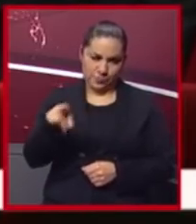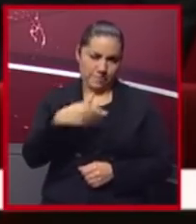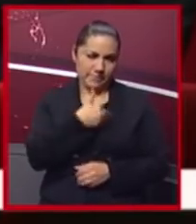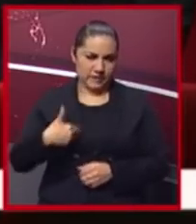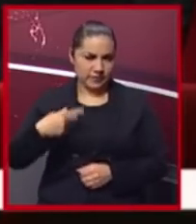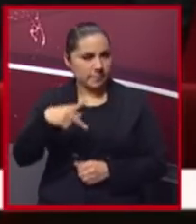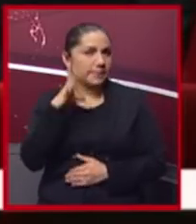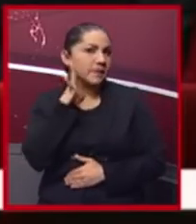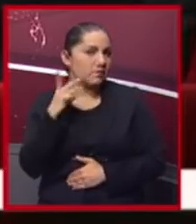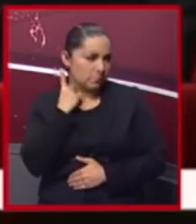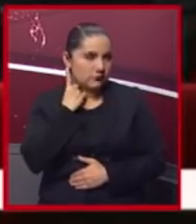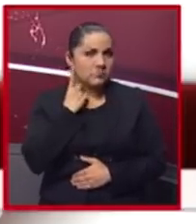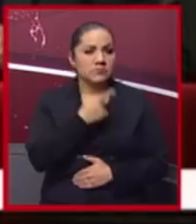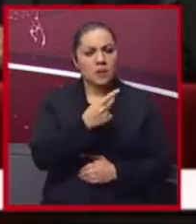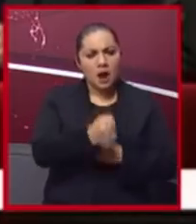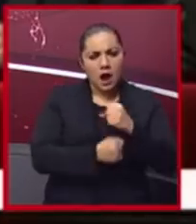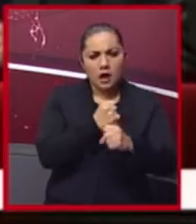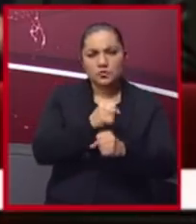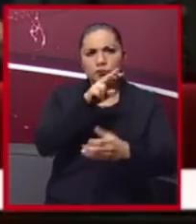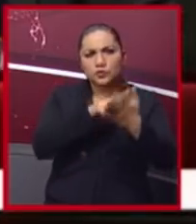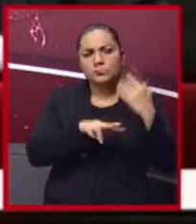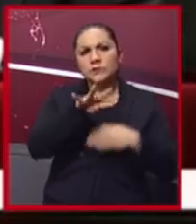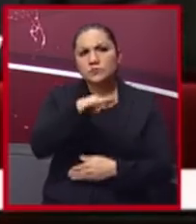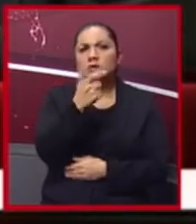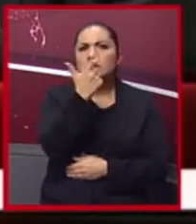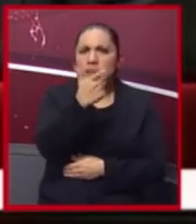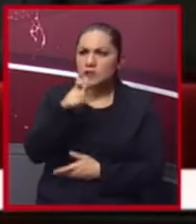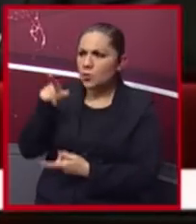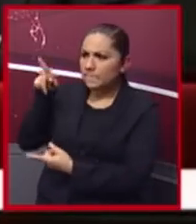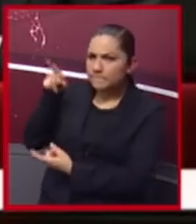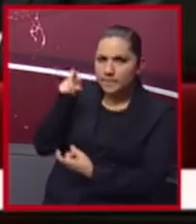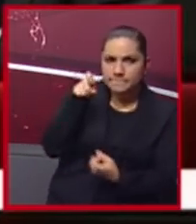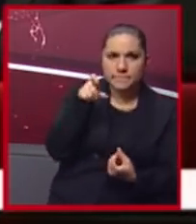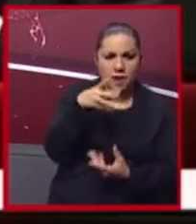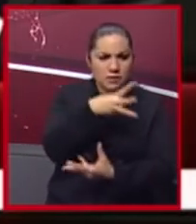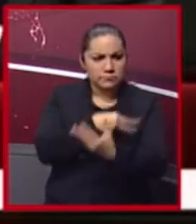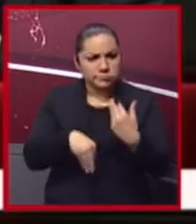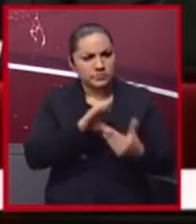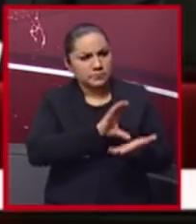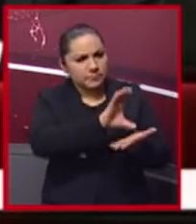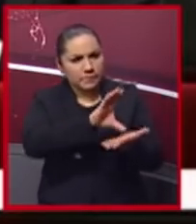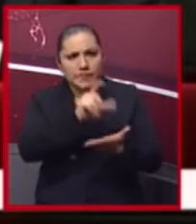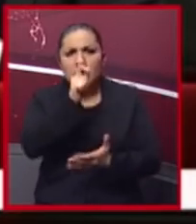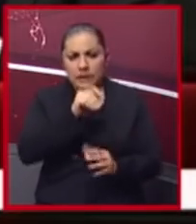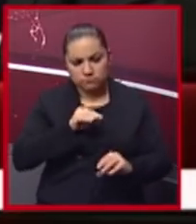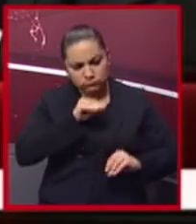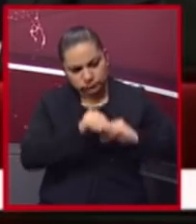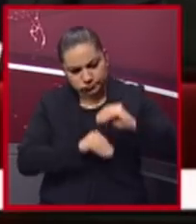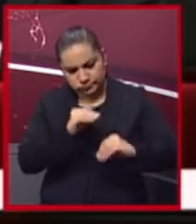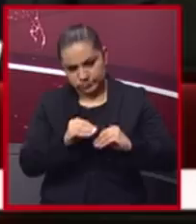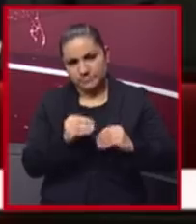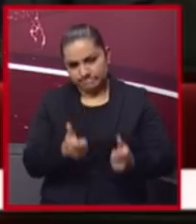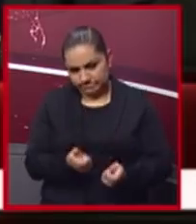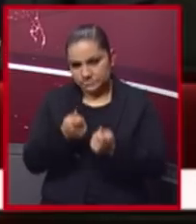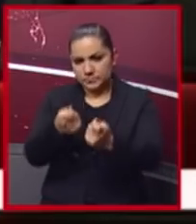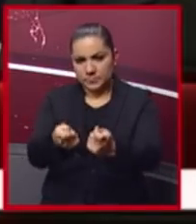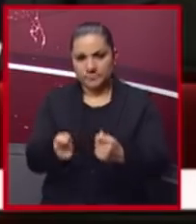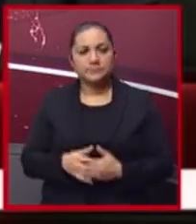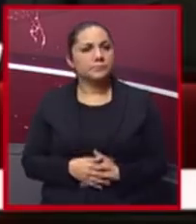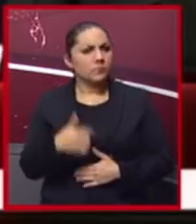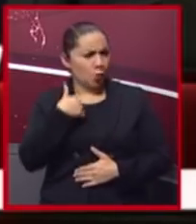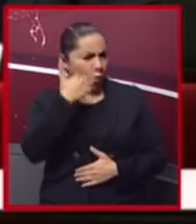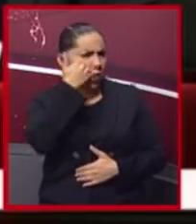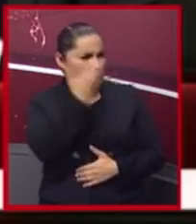fiscal 2019. Quisiera simplemente decir que quiero hacer entrega, presidente de la